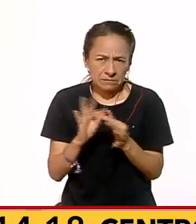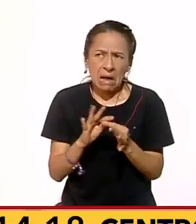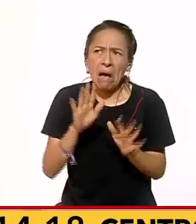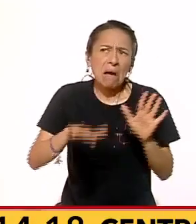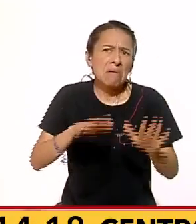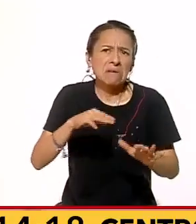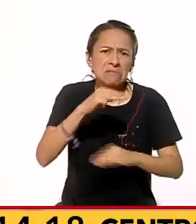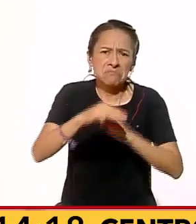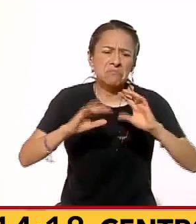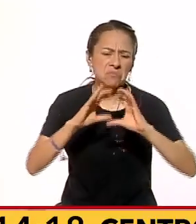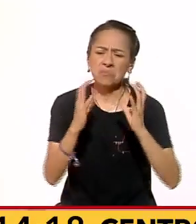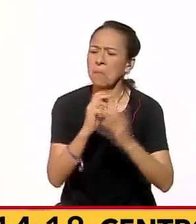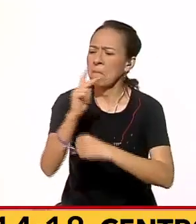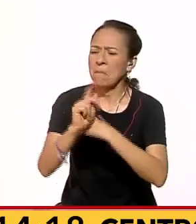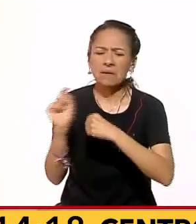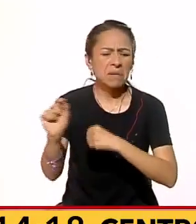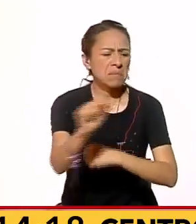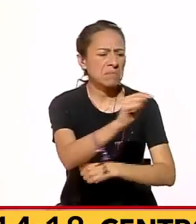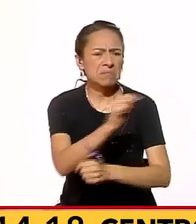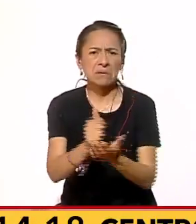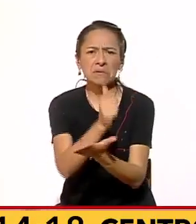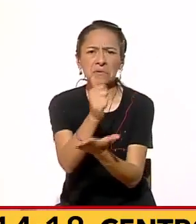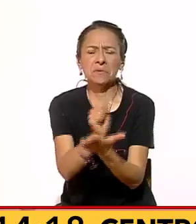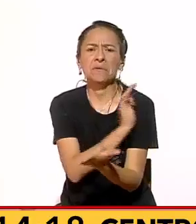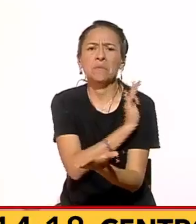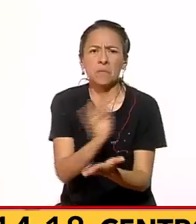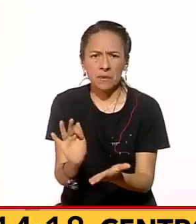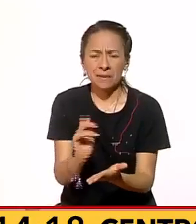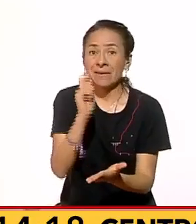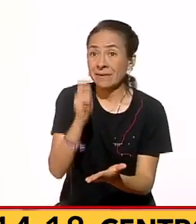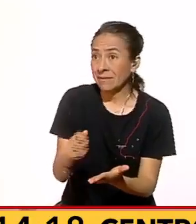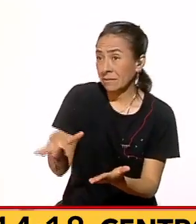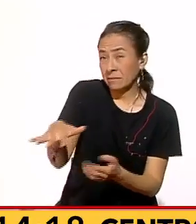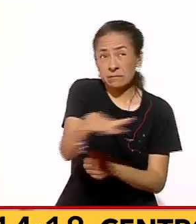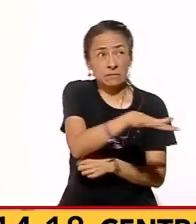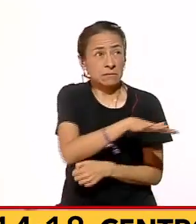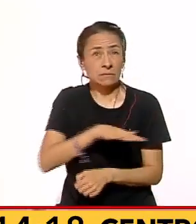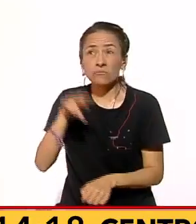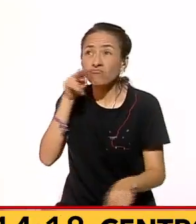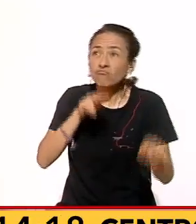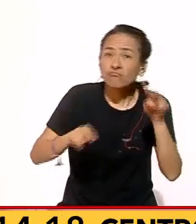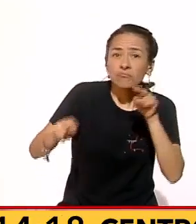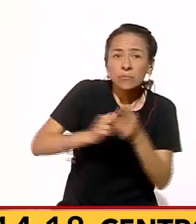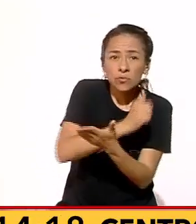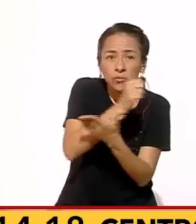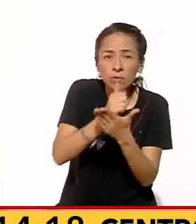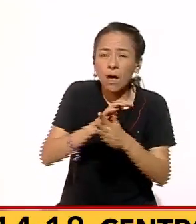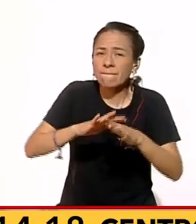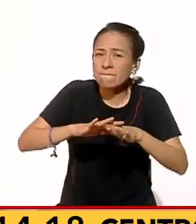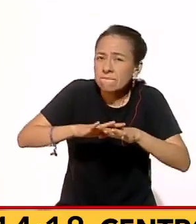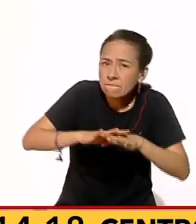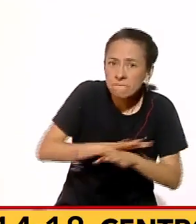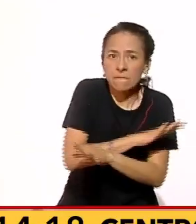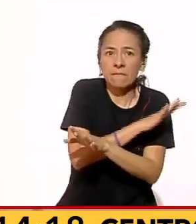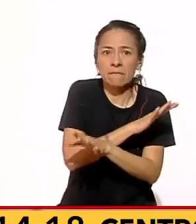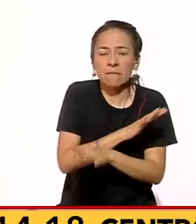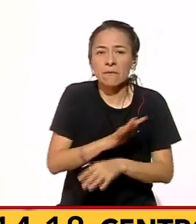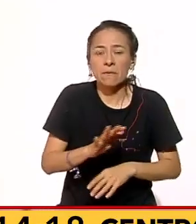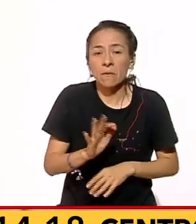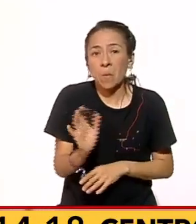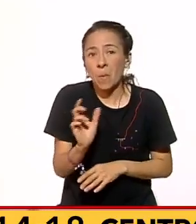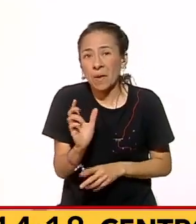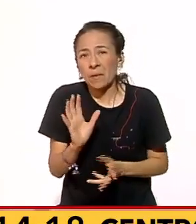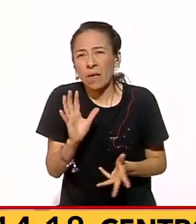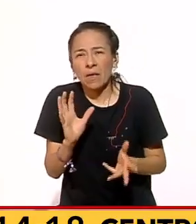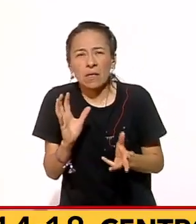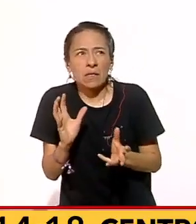determinado. Estamos hablando del cambio de la configuración del paisaje urbano, que cuando se deteriora puede ser intervenido